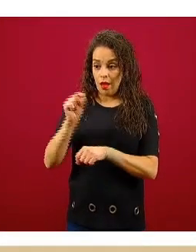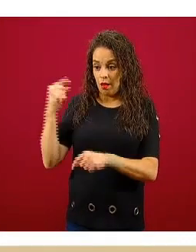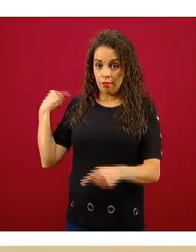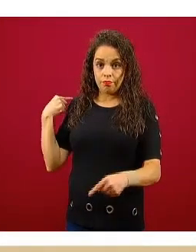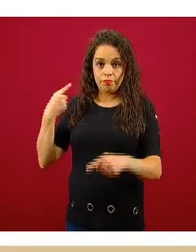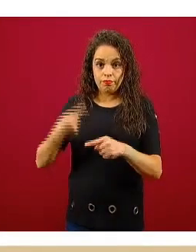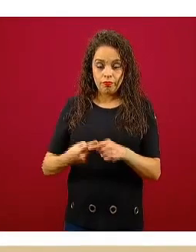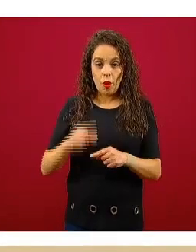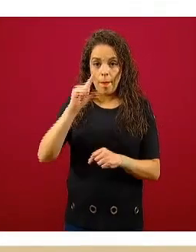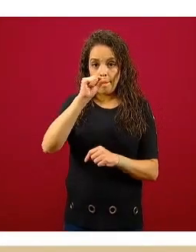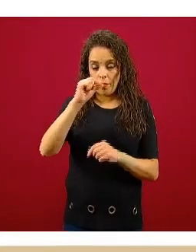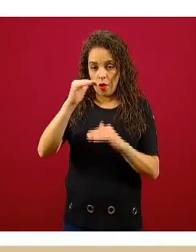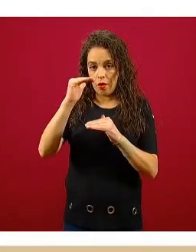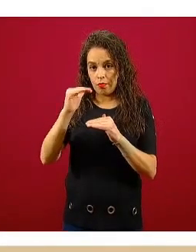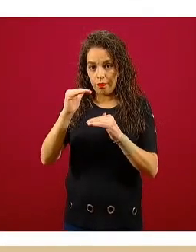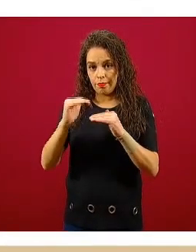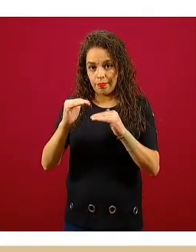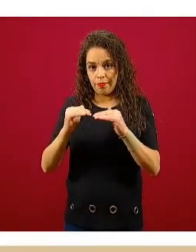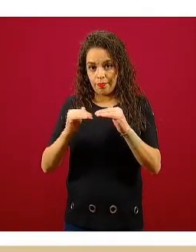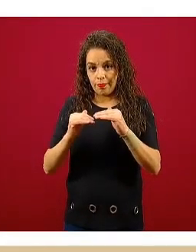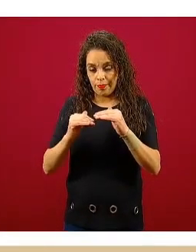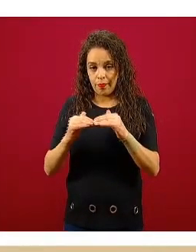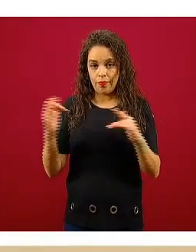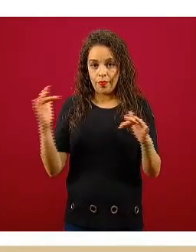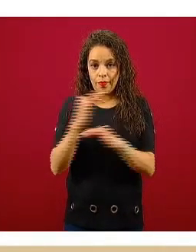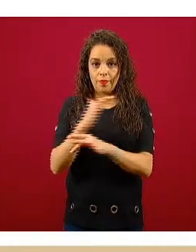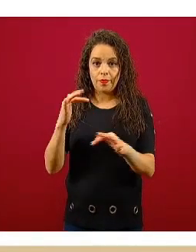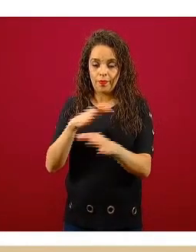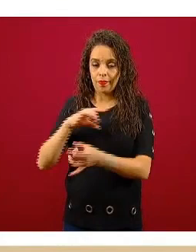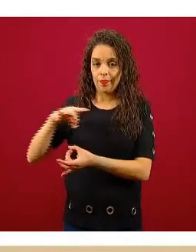un descenso en la movilidad. La siguiente, por favor.